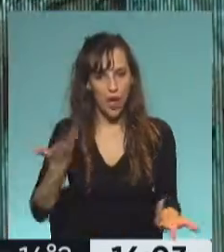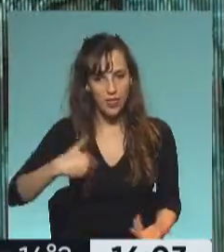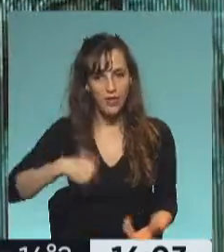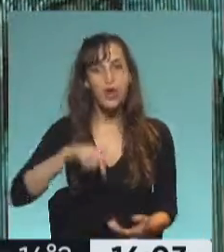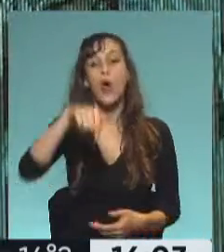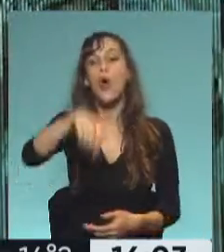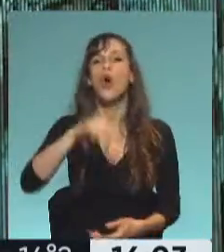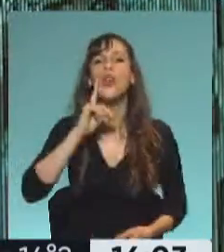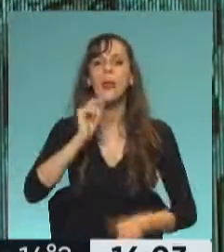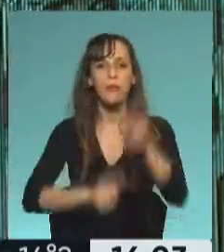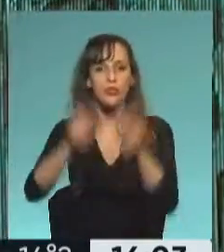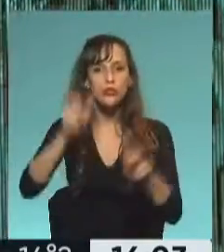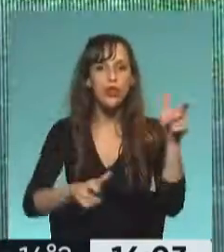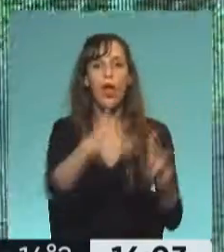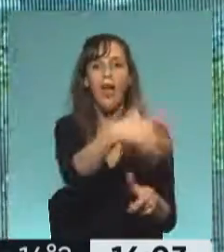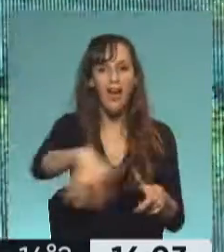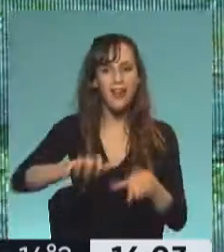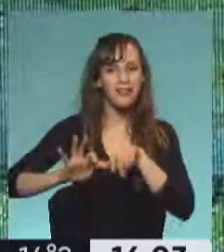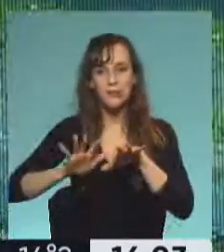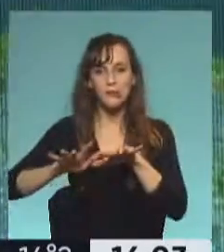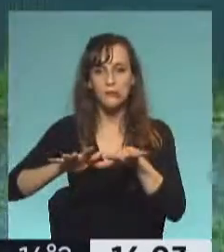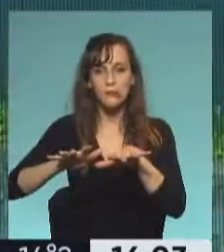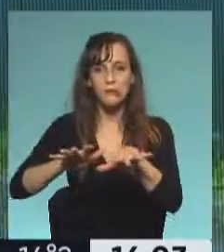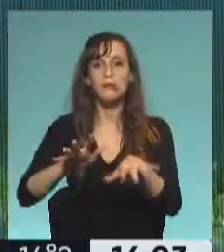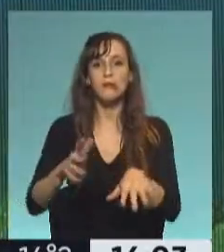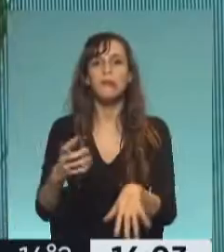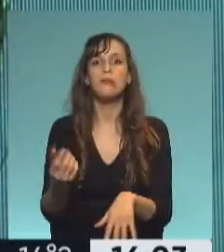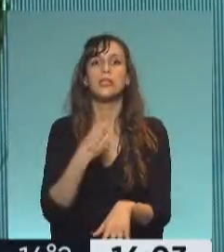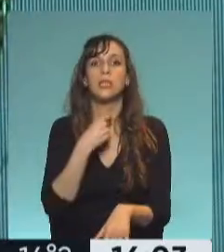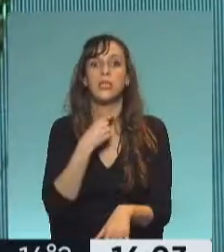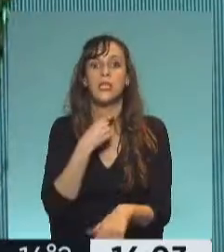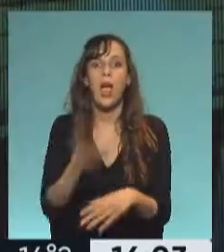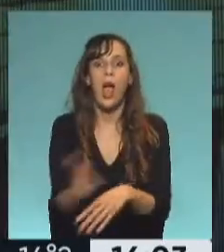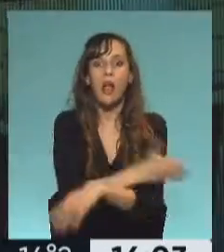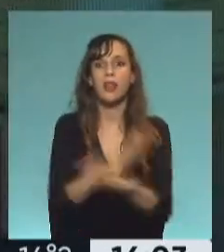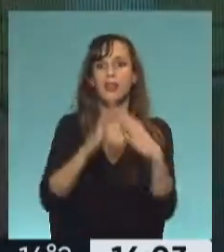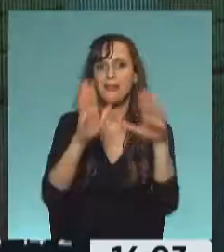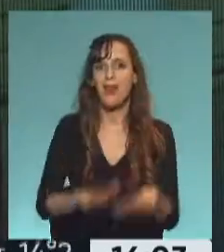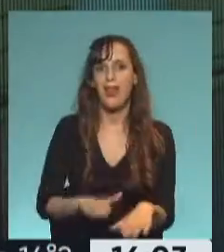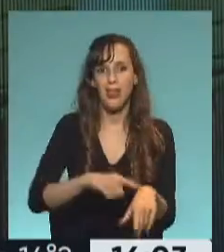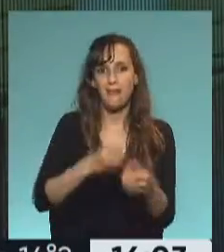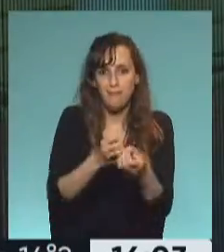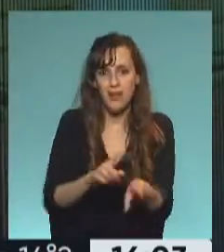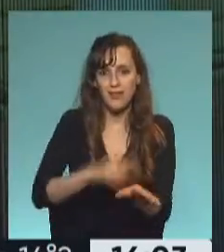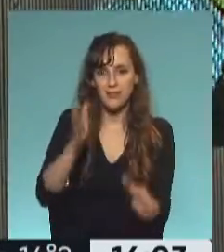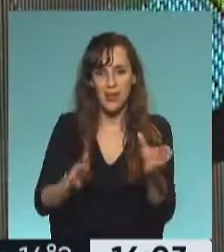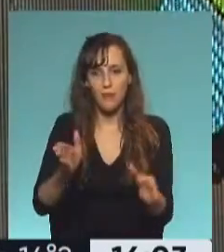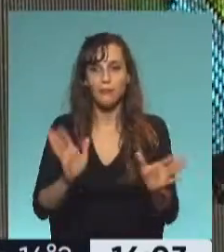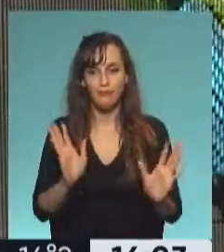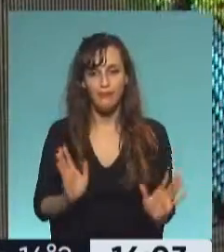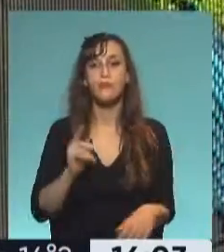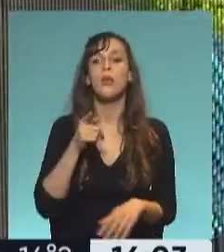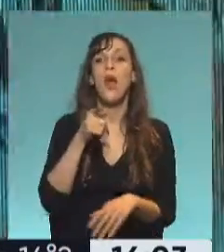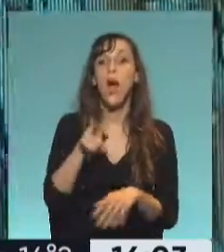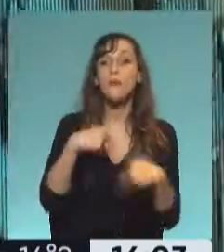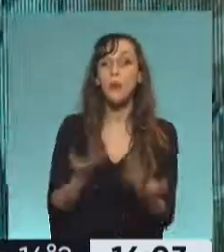tránsito, mucha gente por la calle tratando de hacer las últimas cosas antes del confinamiento. Pero bueno, aprovechamos a decirte a vos que estás ahí del otro